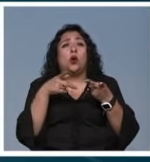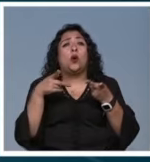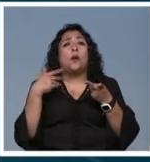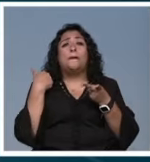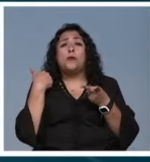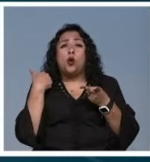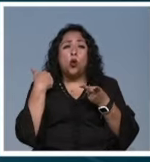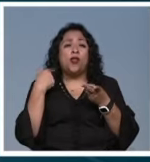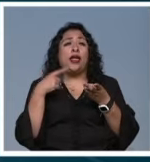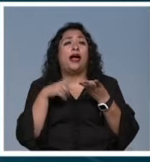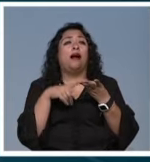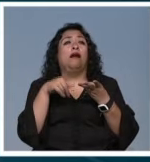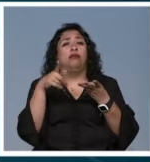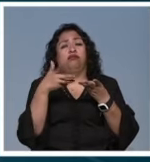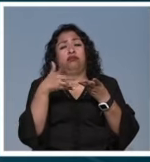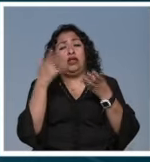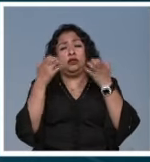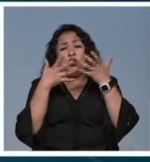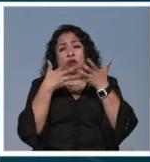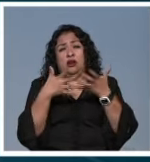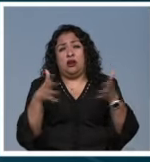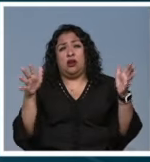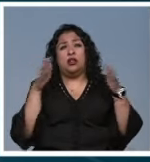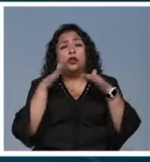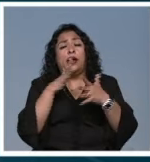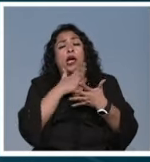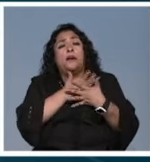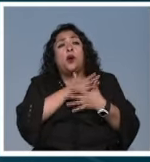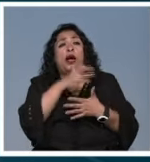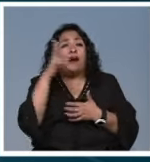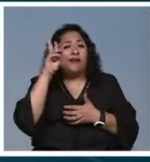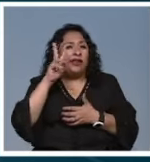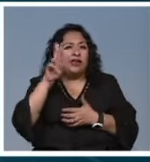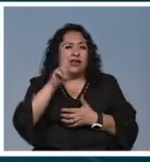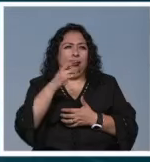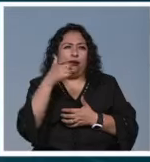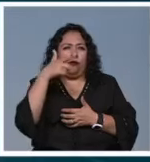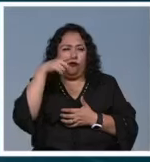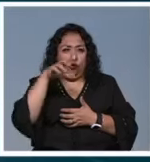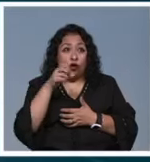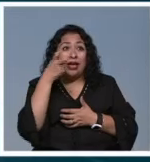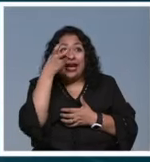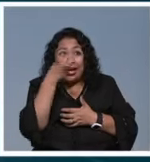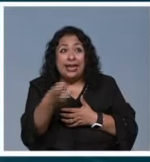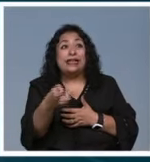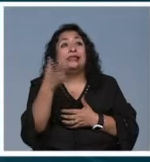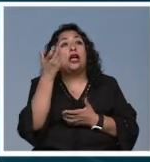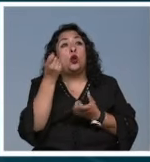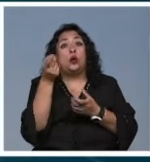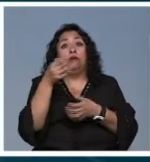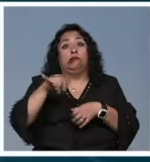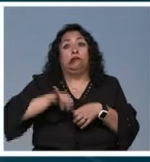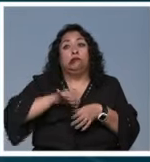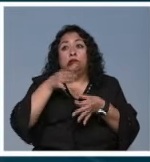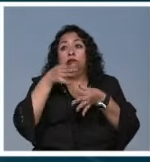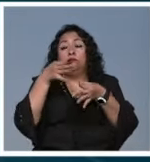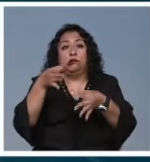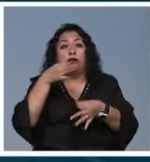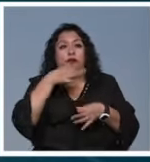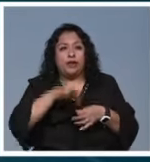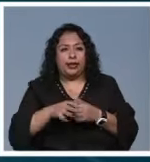de moda y una magna exposición sobre la devoción a la Virgen del Refugio son algunos de los atractivos de esta